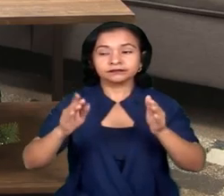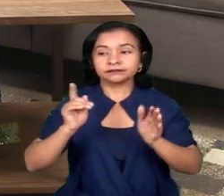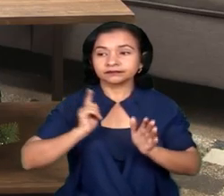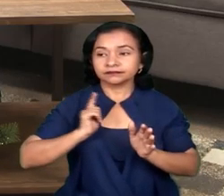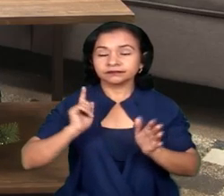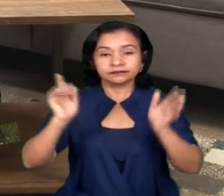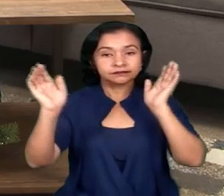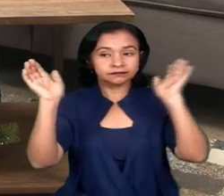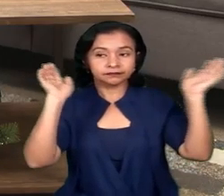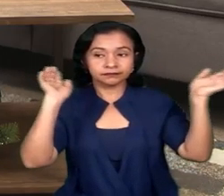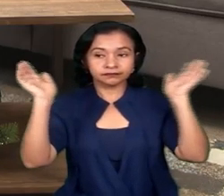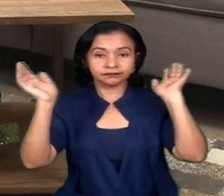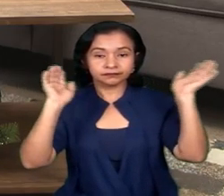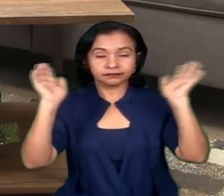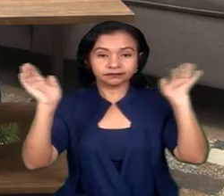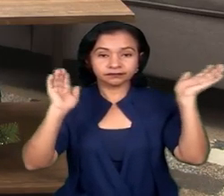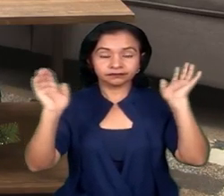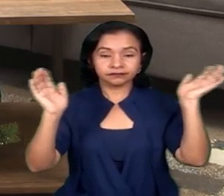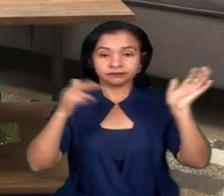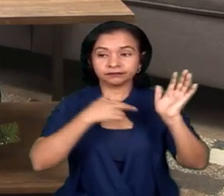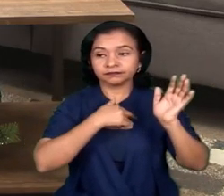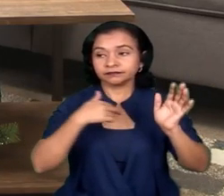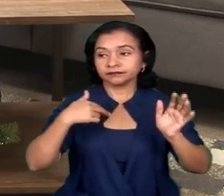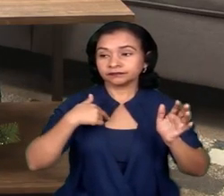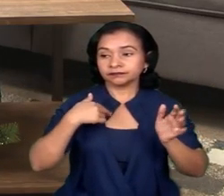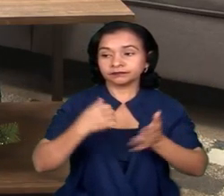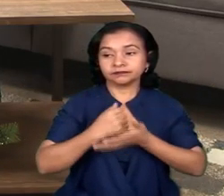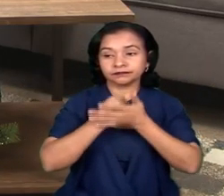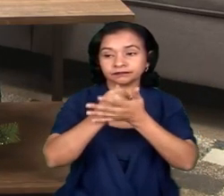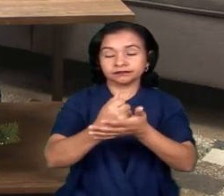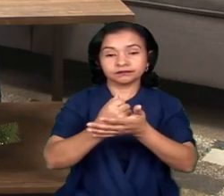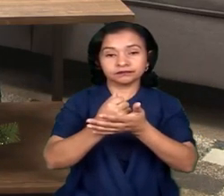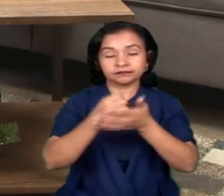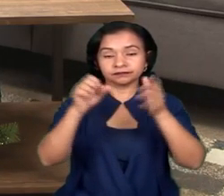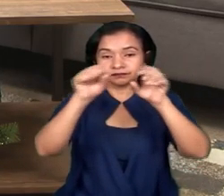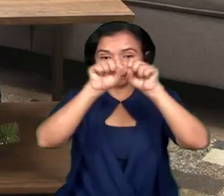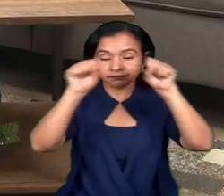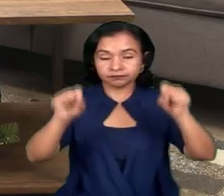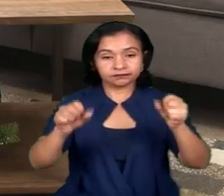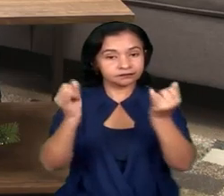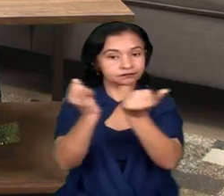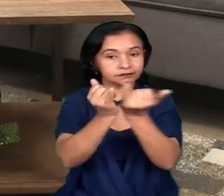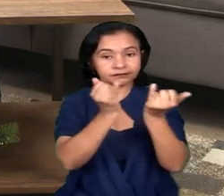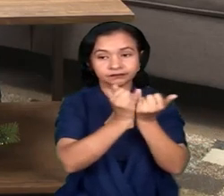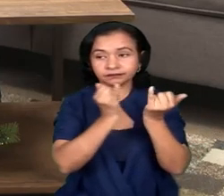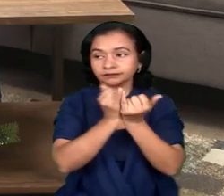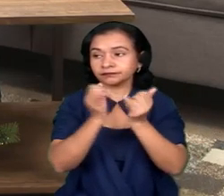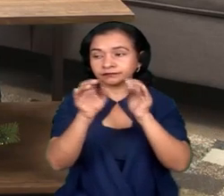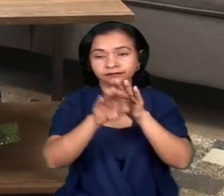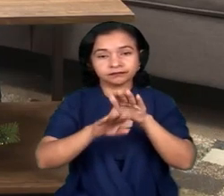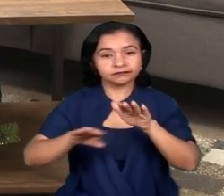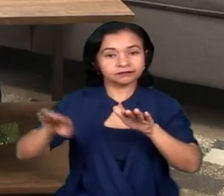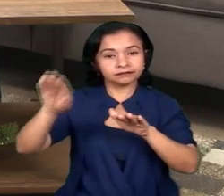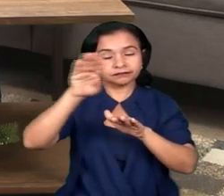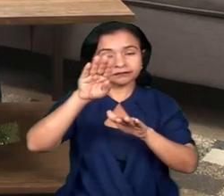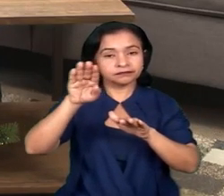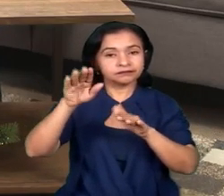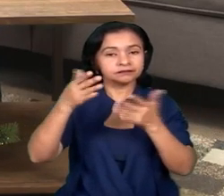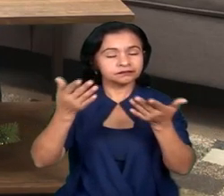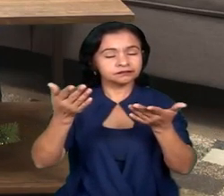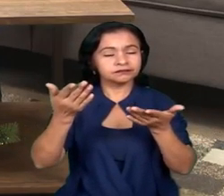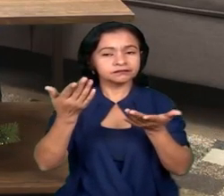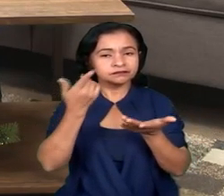a los mercados, porque nosotros hemos sido beneficiados con capacitaciones igual. Pero más que eso, fíjate que nosotros